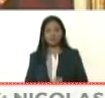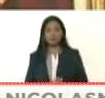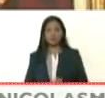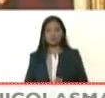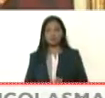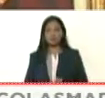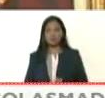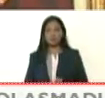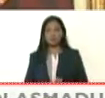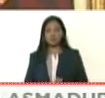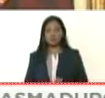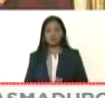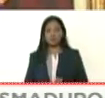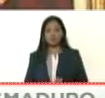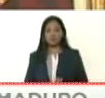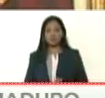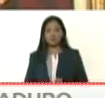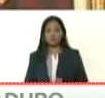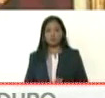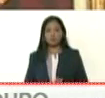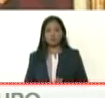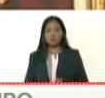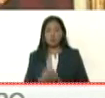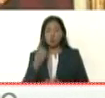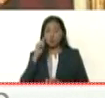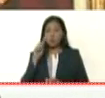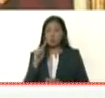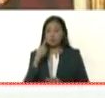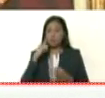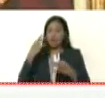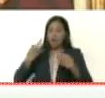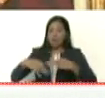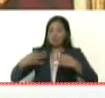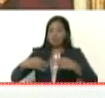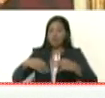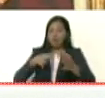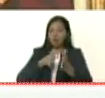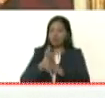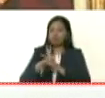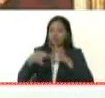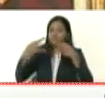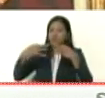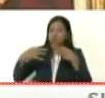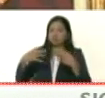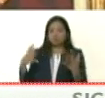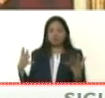Y me como mi yema natural, fresquecita.